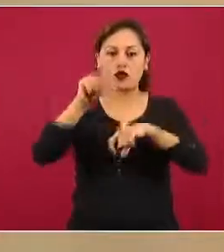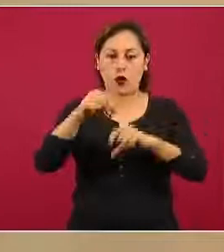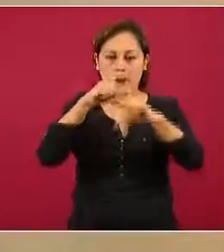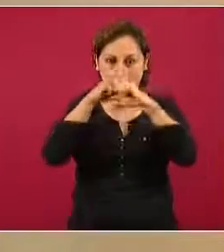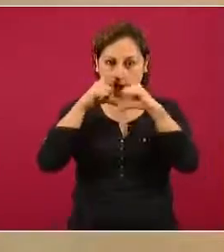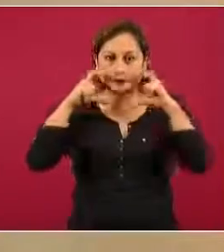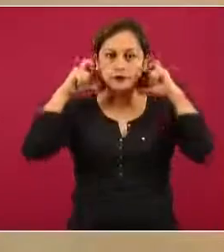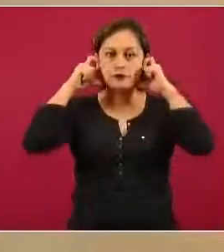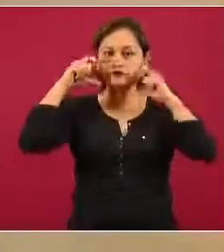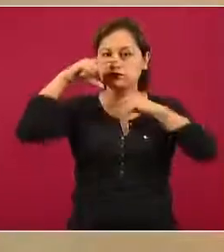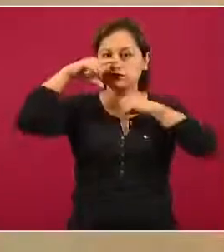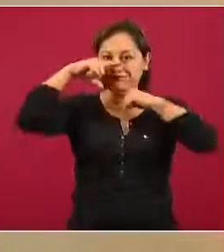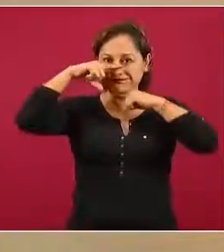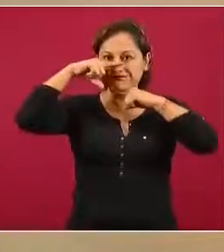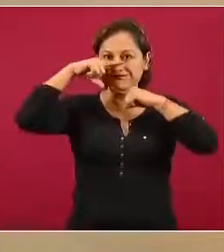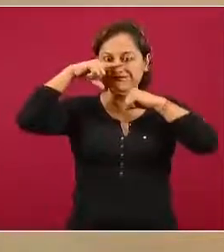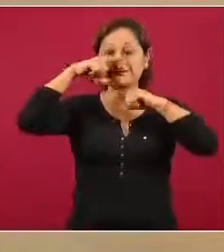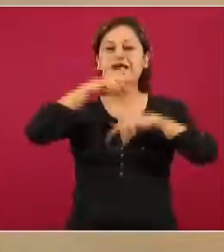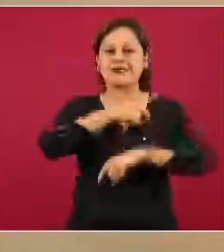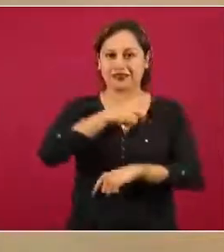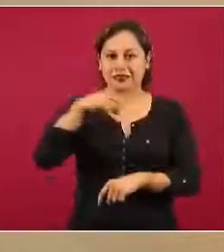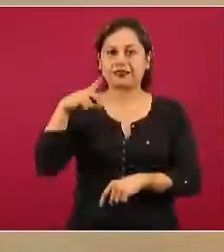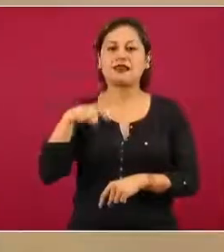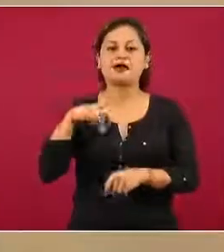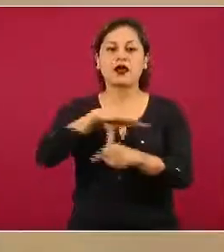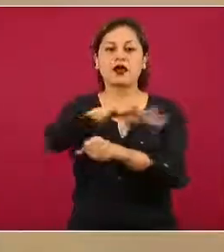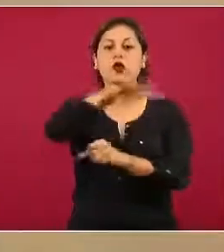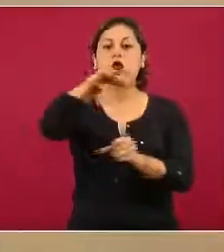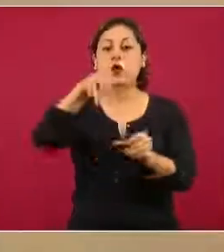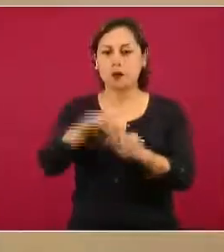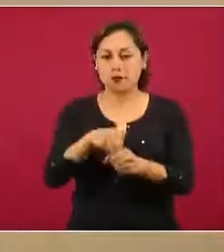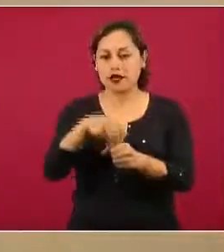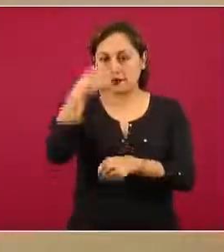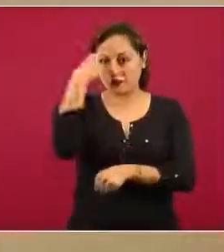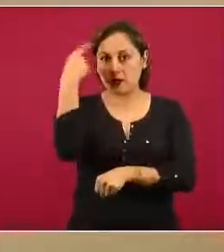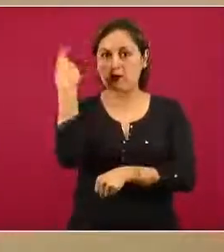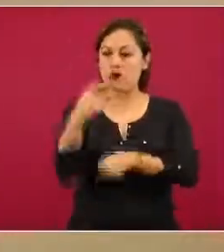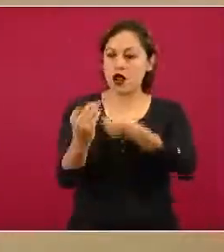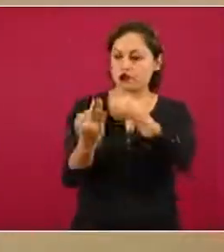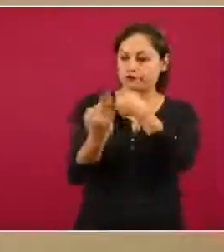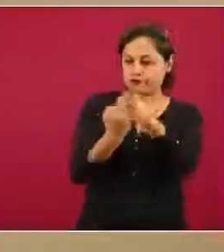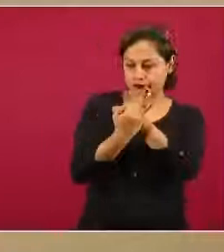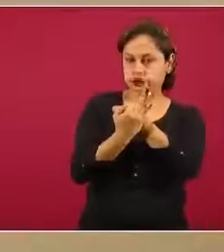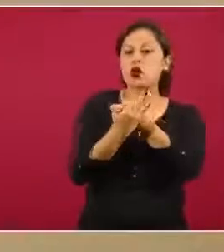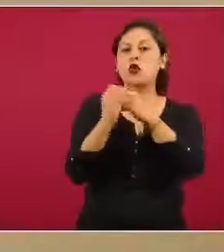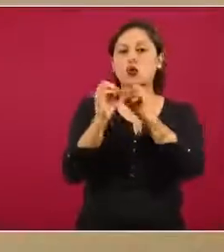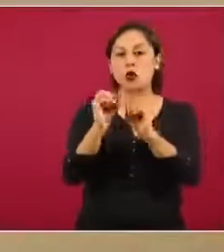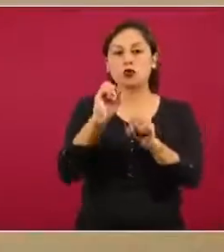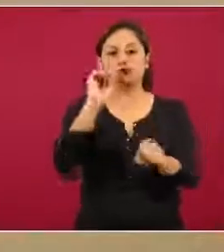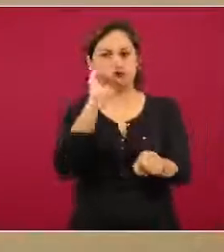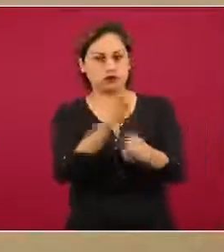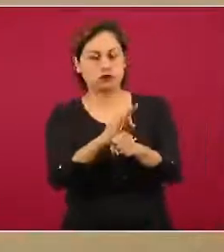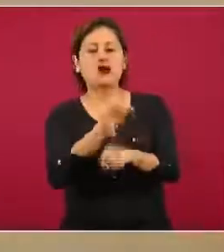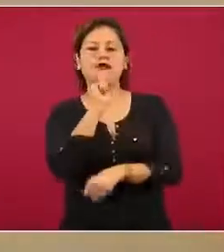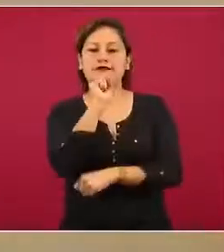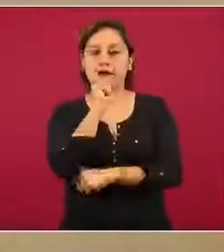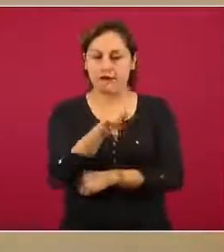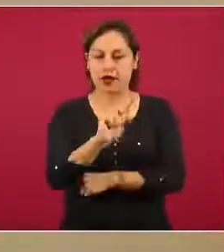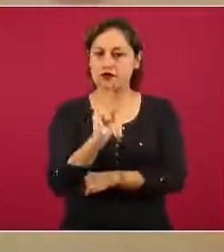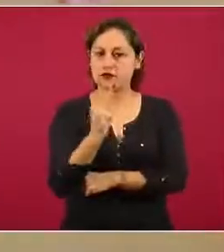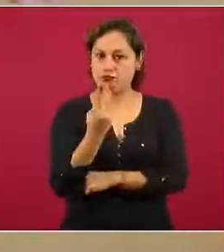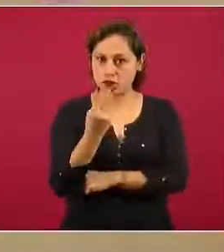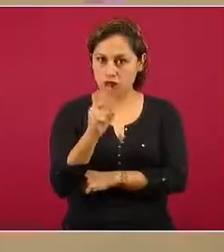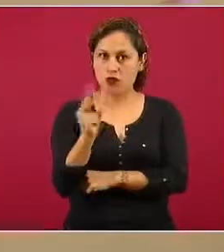cubra la nariz y la boca, y de esta forma me estoy protegiendo y estoy protegiendo a los